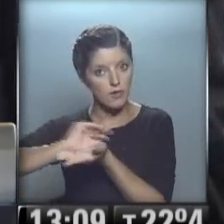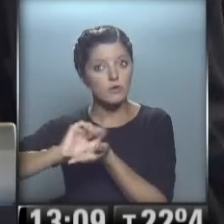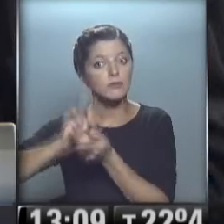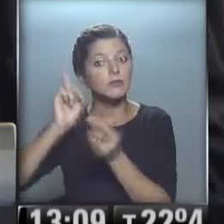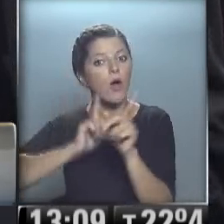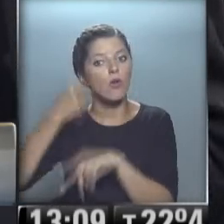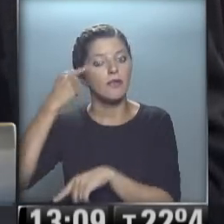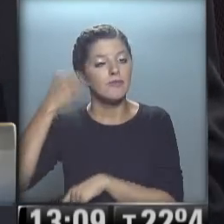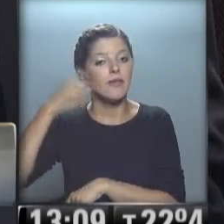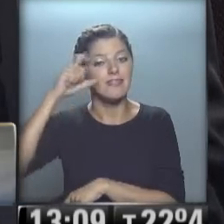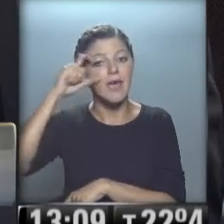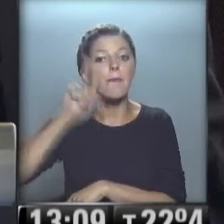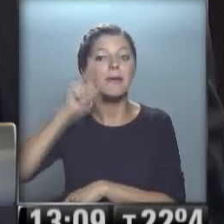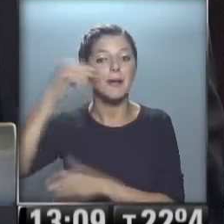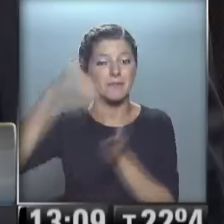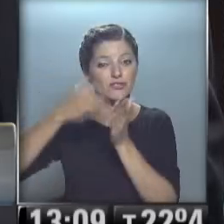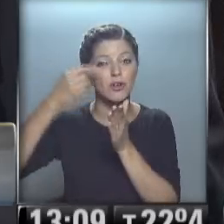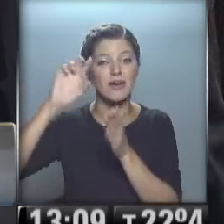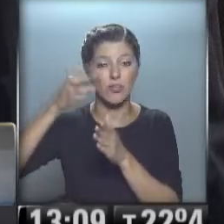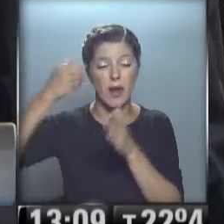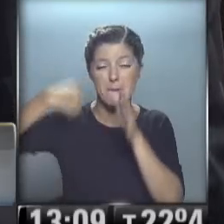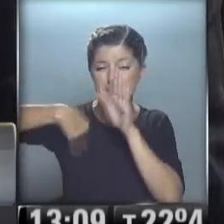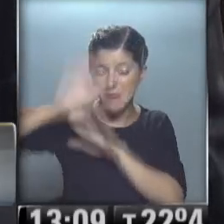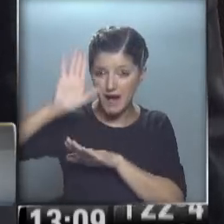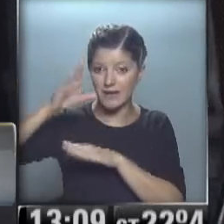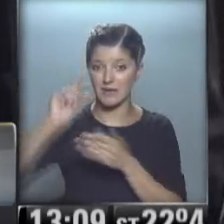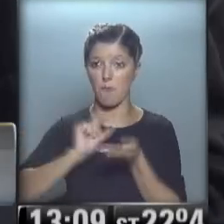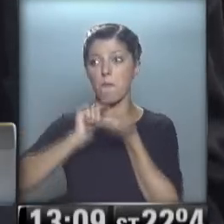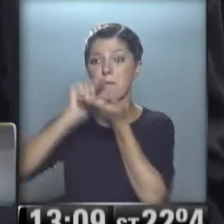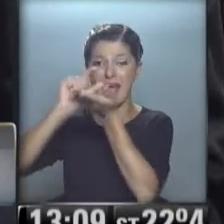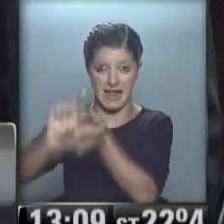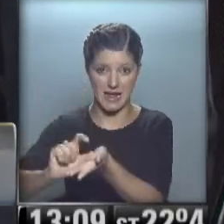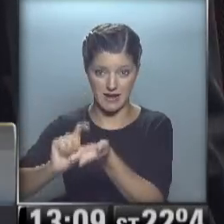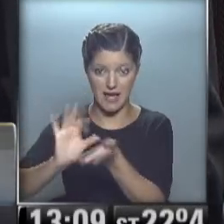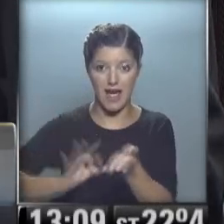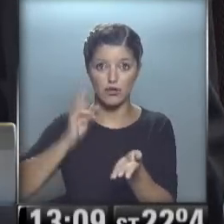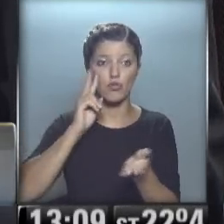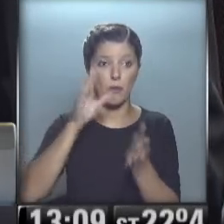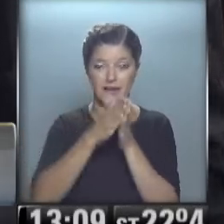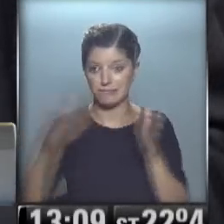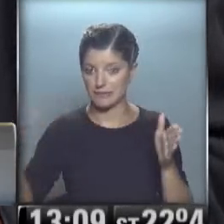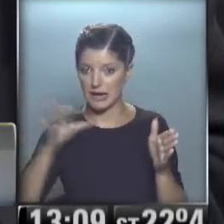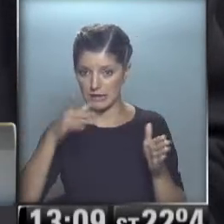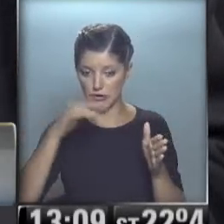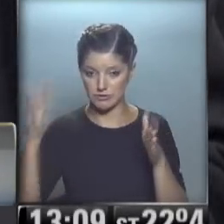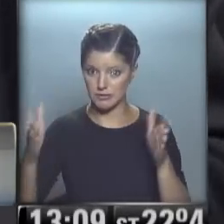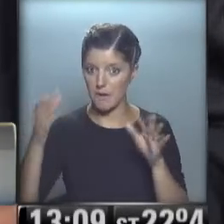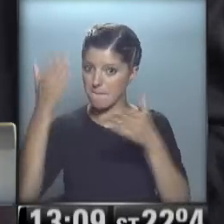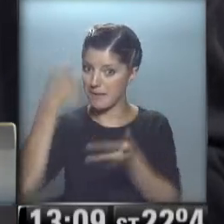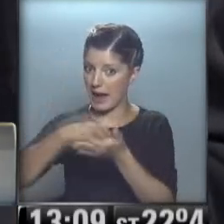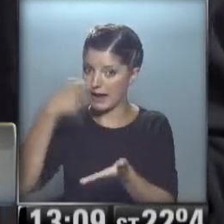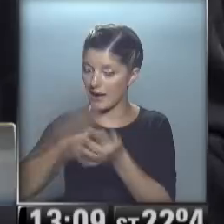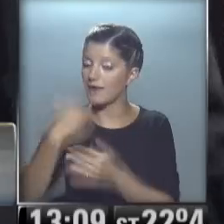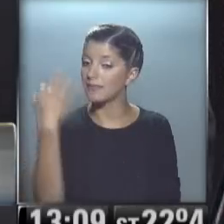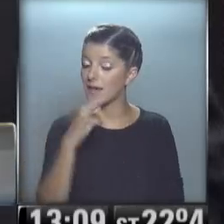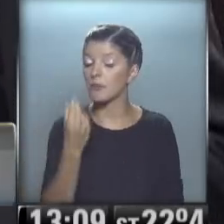más de 10.000 millones de dólares de que tendría que pagar de deuda durante el año 2014 y el acuerdo con